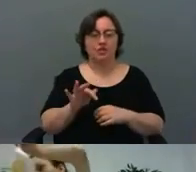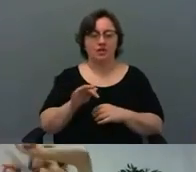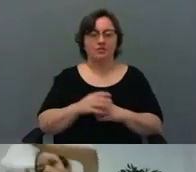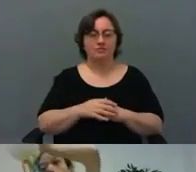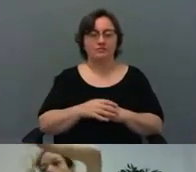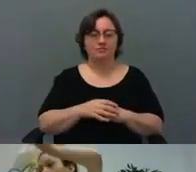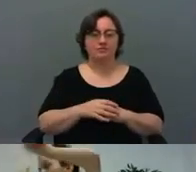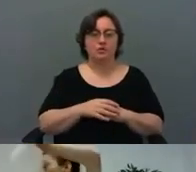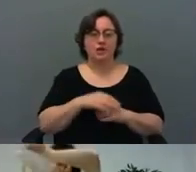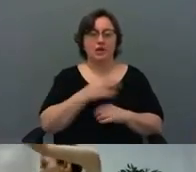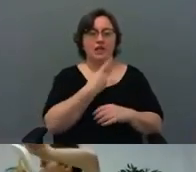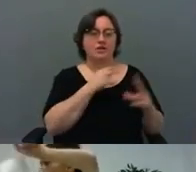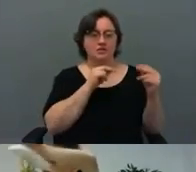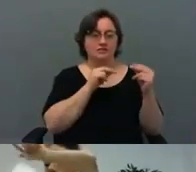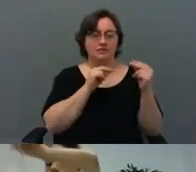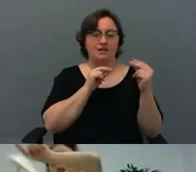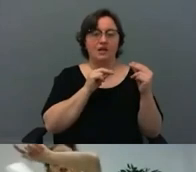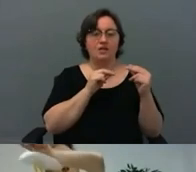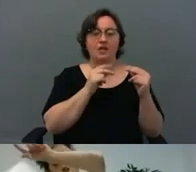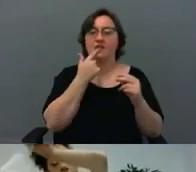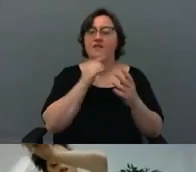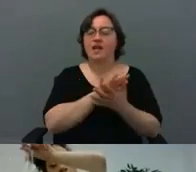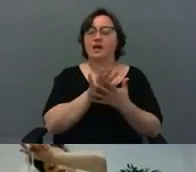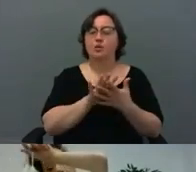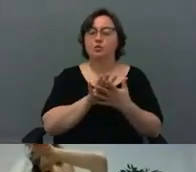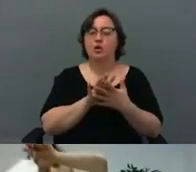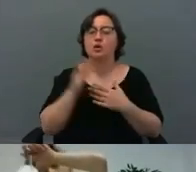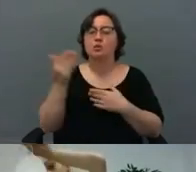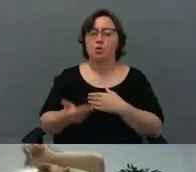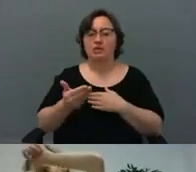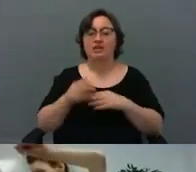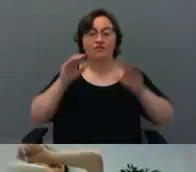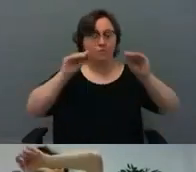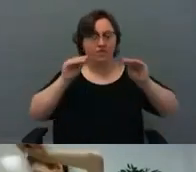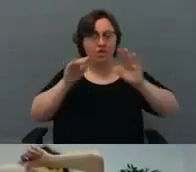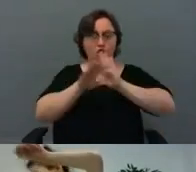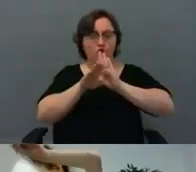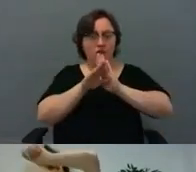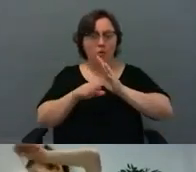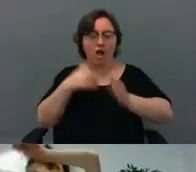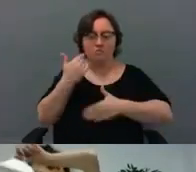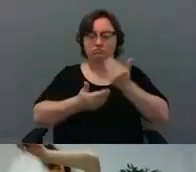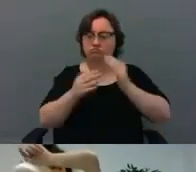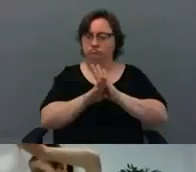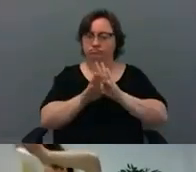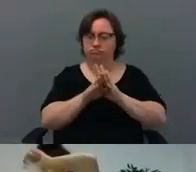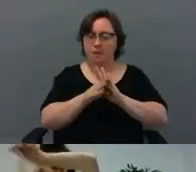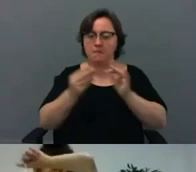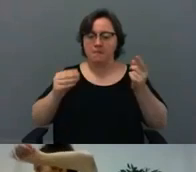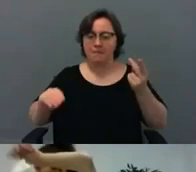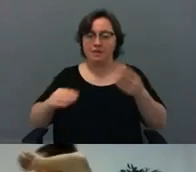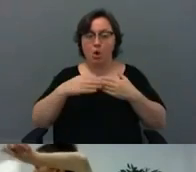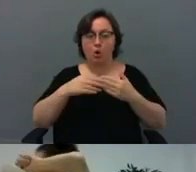aquí hablando las dos. Es muy importante seguir dando esa formación y tener a que los